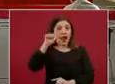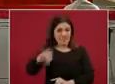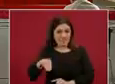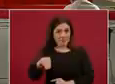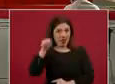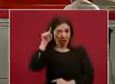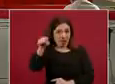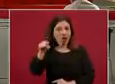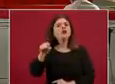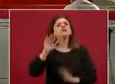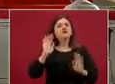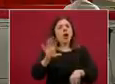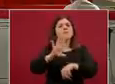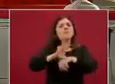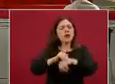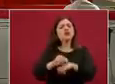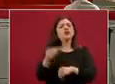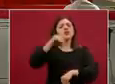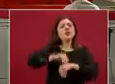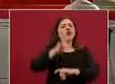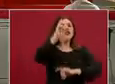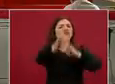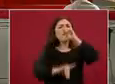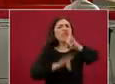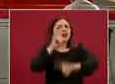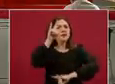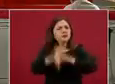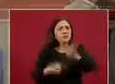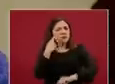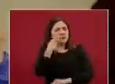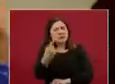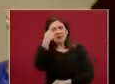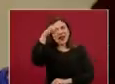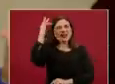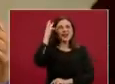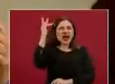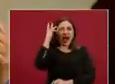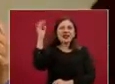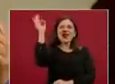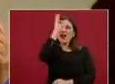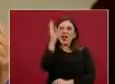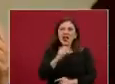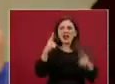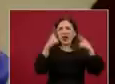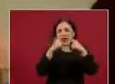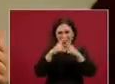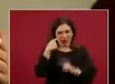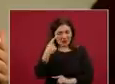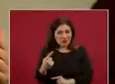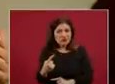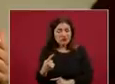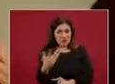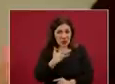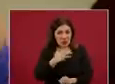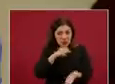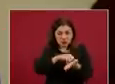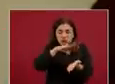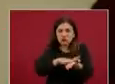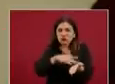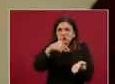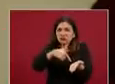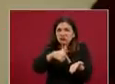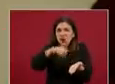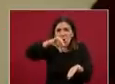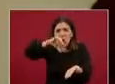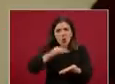Madero, ha autorizado ferias, las ferias patronales, las ferias de algunas colonias y todo, están documentadas. Hoy